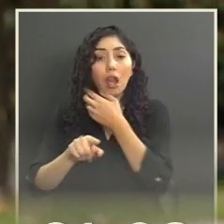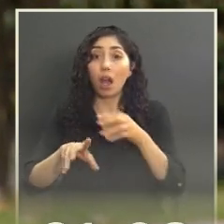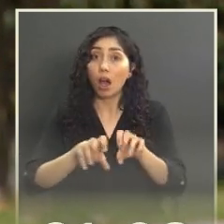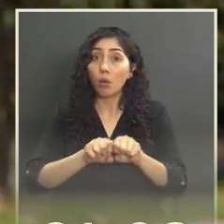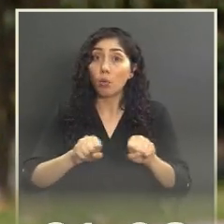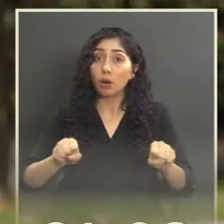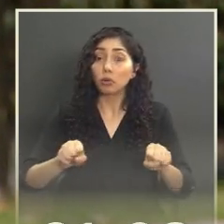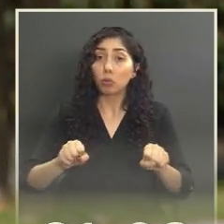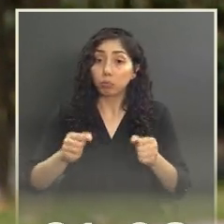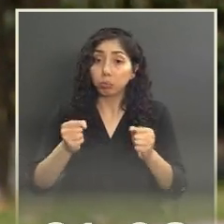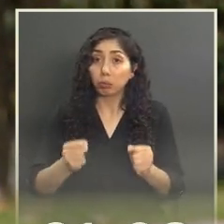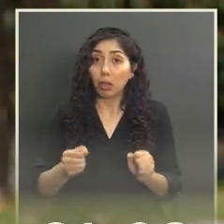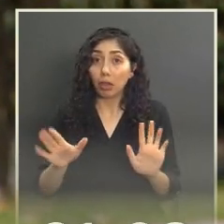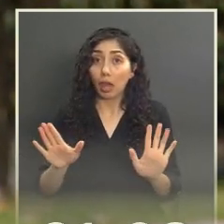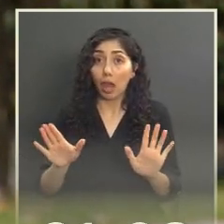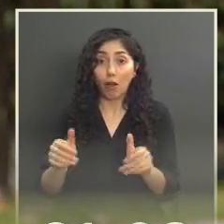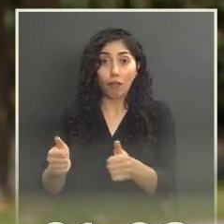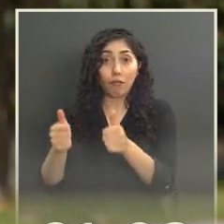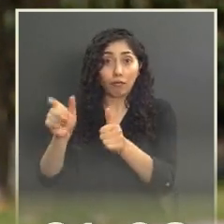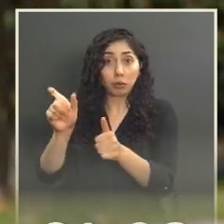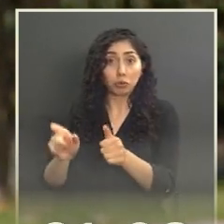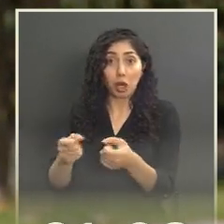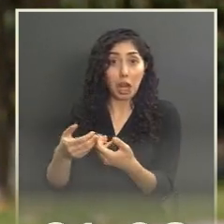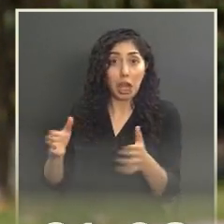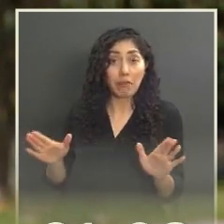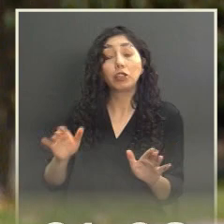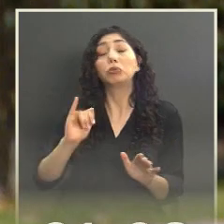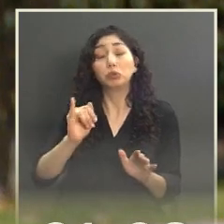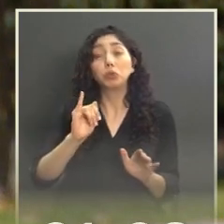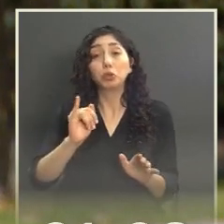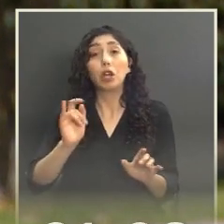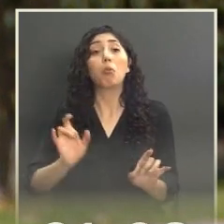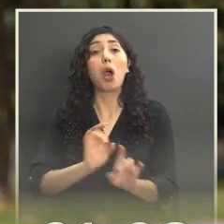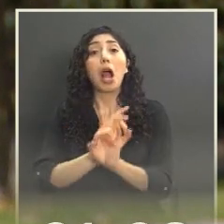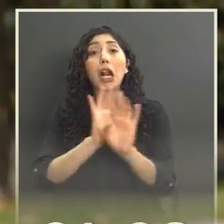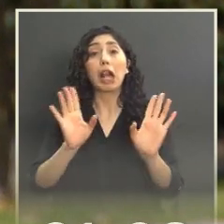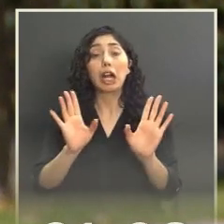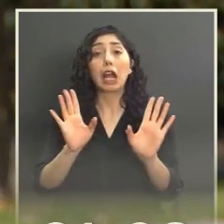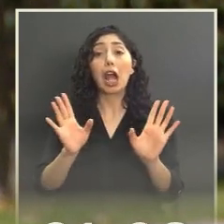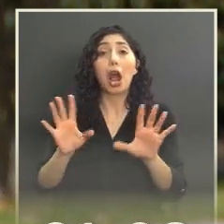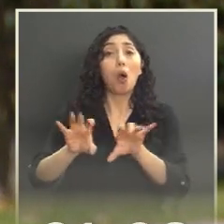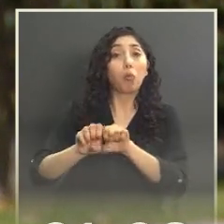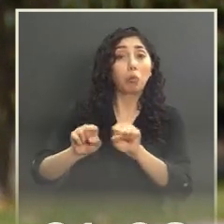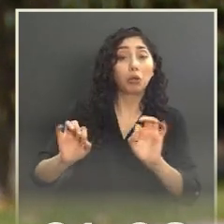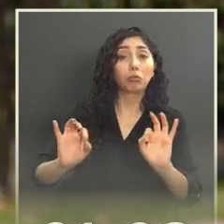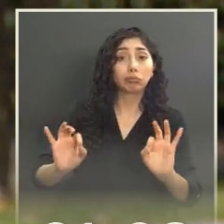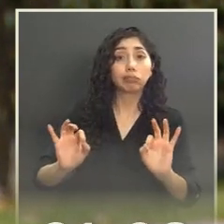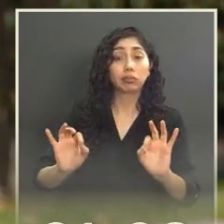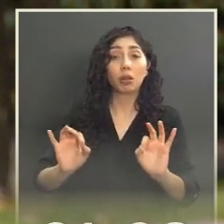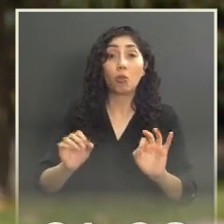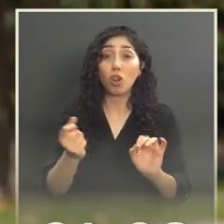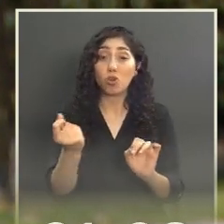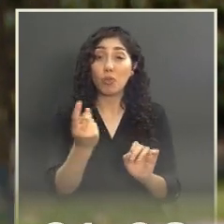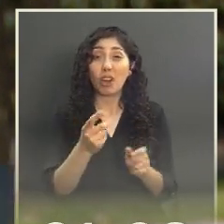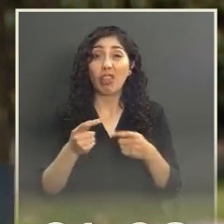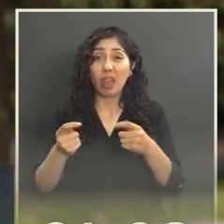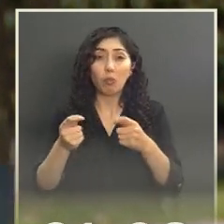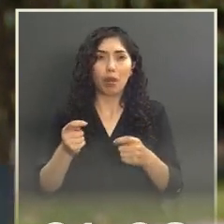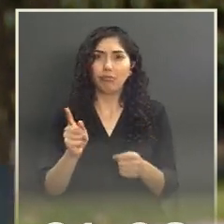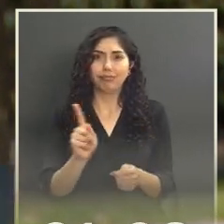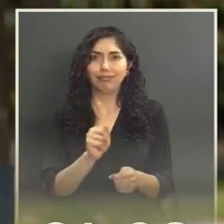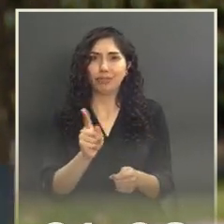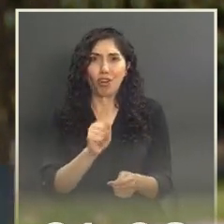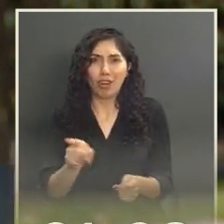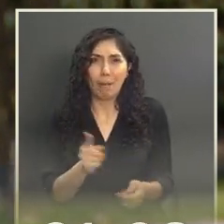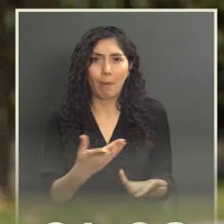serio, comunicar al tribunal que ya está todo aclarado por las partes y que todo el número que se establece en el sistema no correspondería. ¿Y ese acuerdo